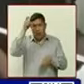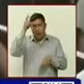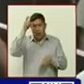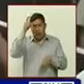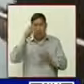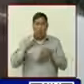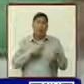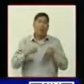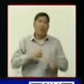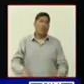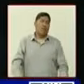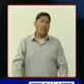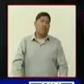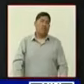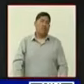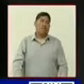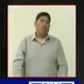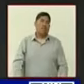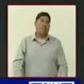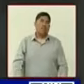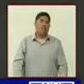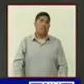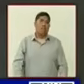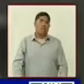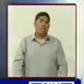cometido este ilícito.